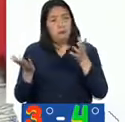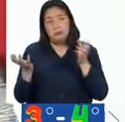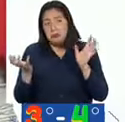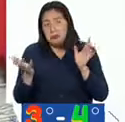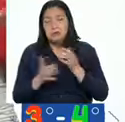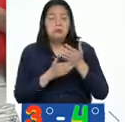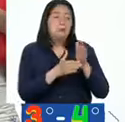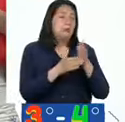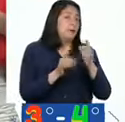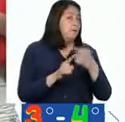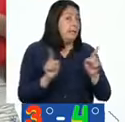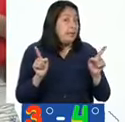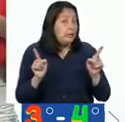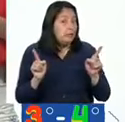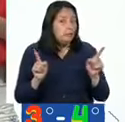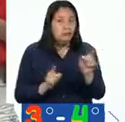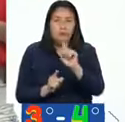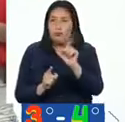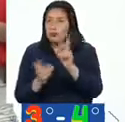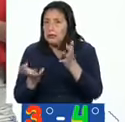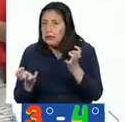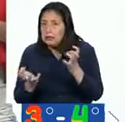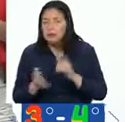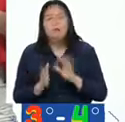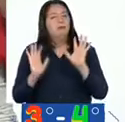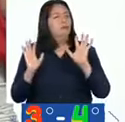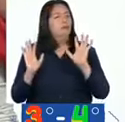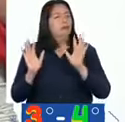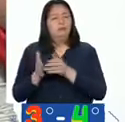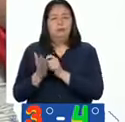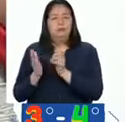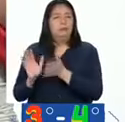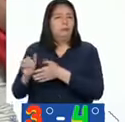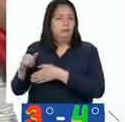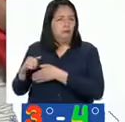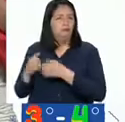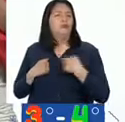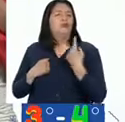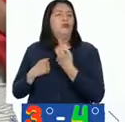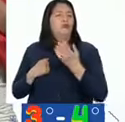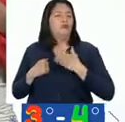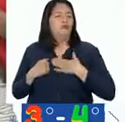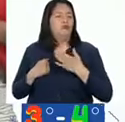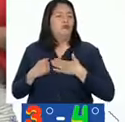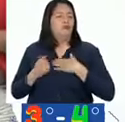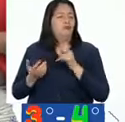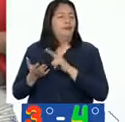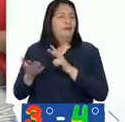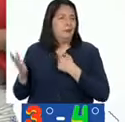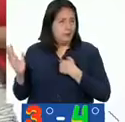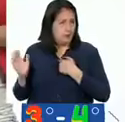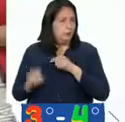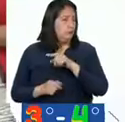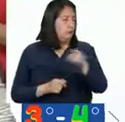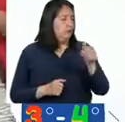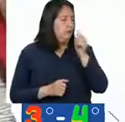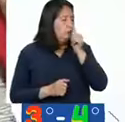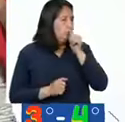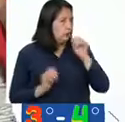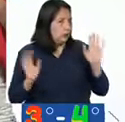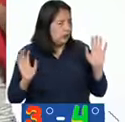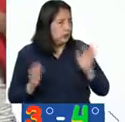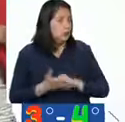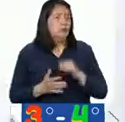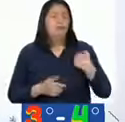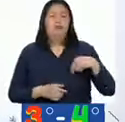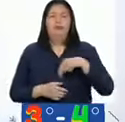desean, pueden compartirlo, pero si no desean, puede ser un escrito que solamente leerán ustedes, un secreto que tenemos